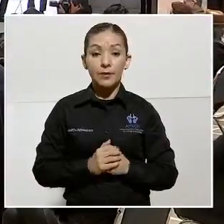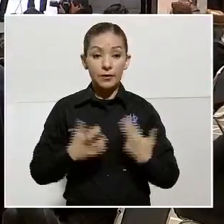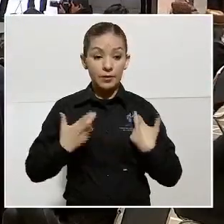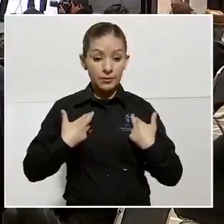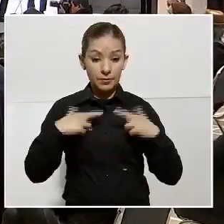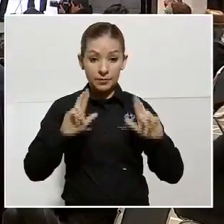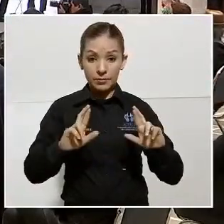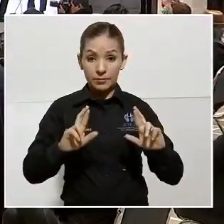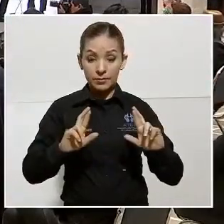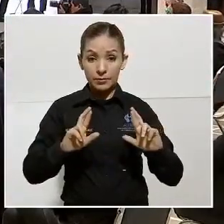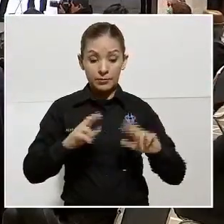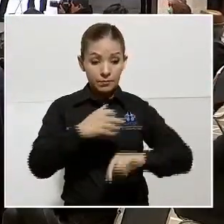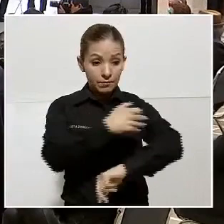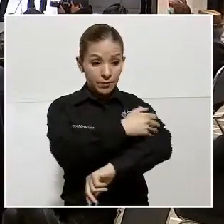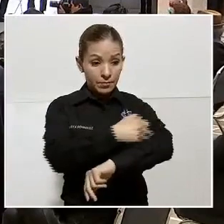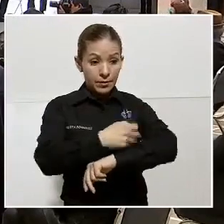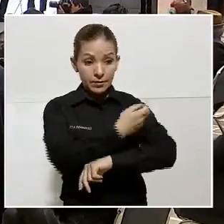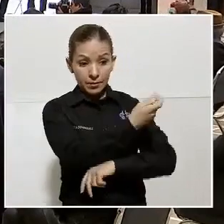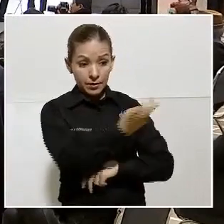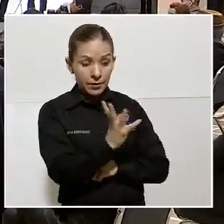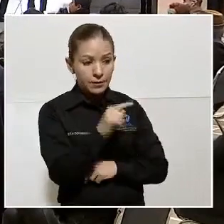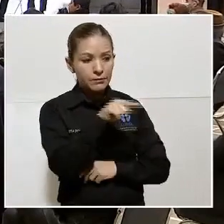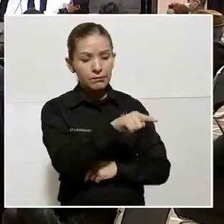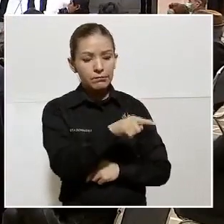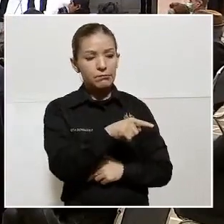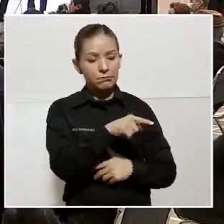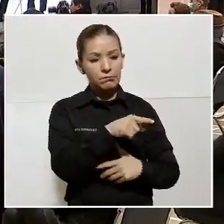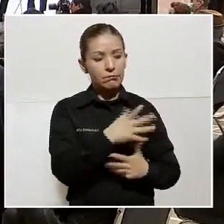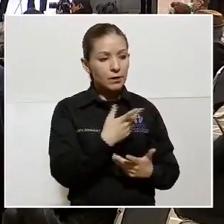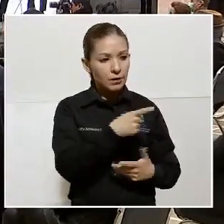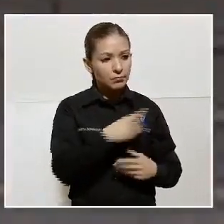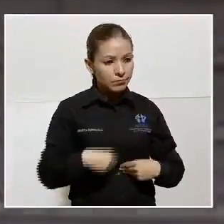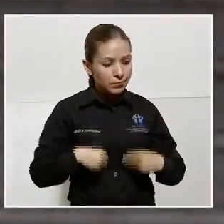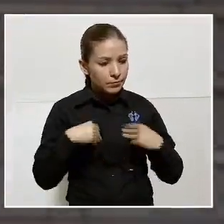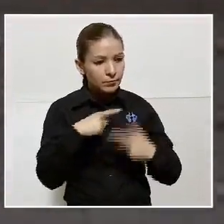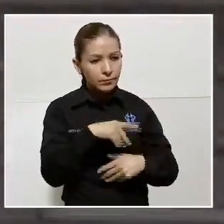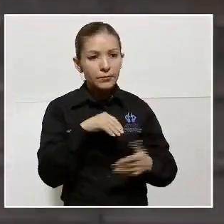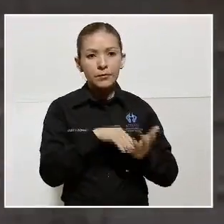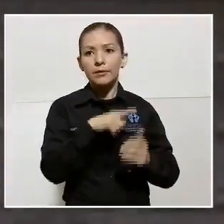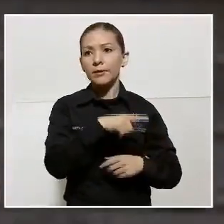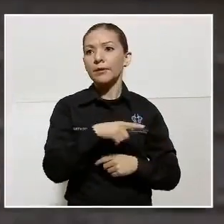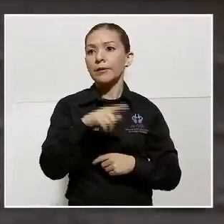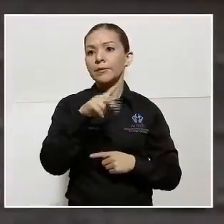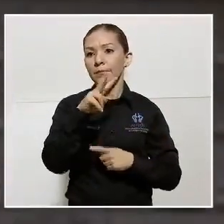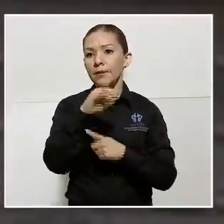Representante de familiares, víctimas y sobrevivientes, Tita Radilla Pacheco.